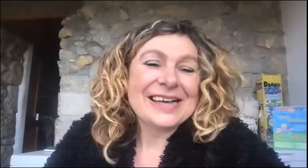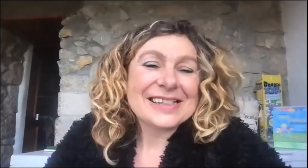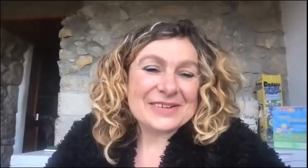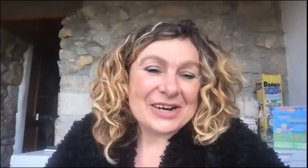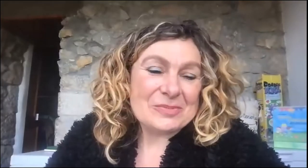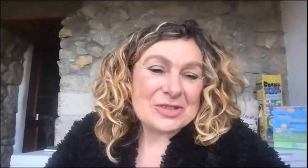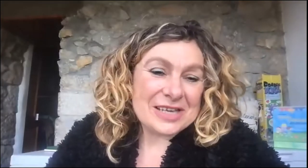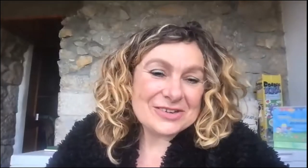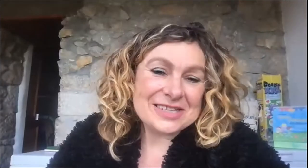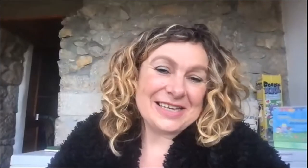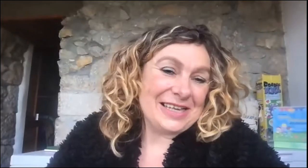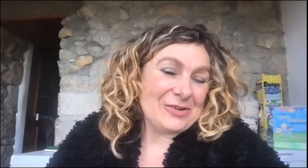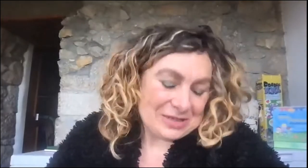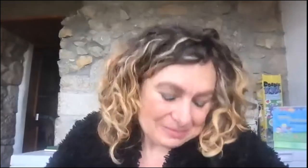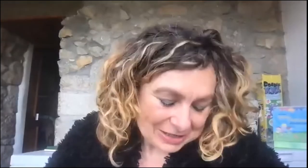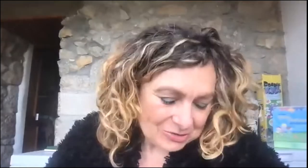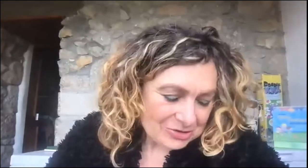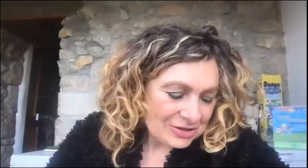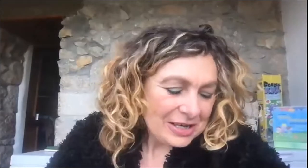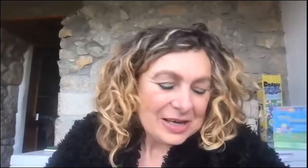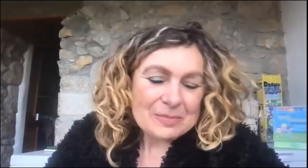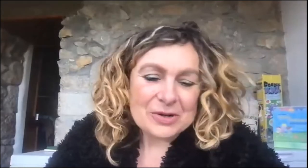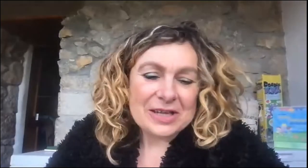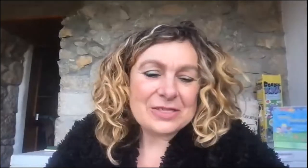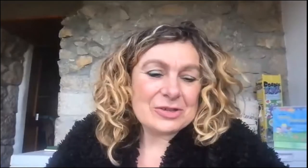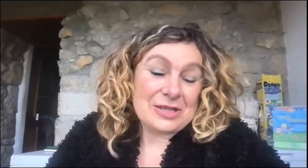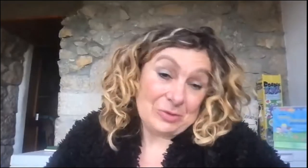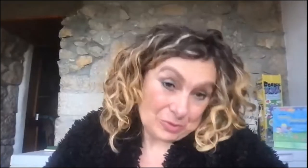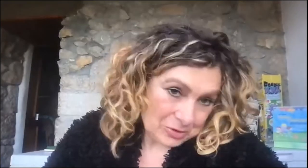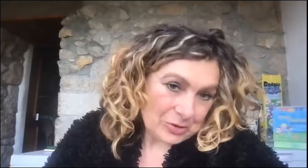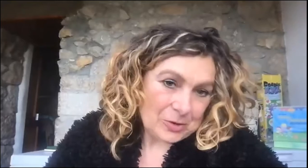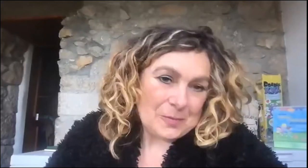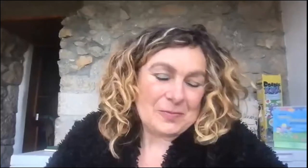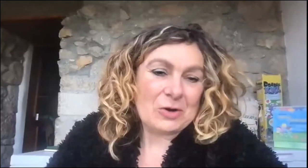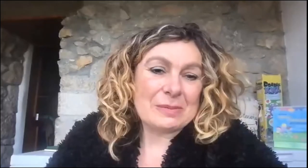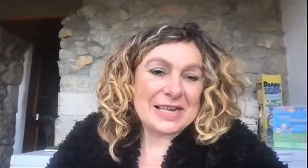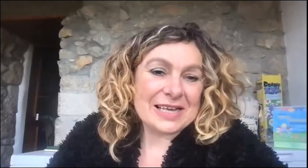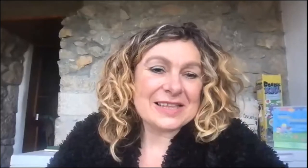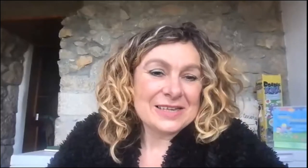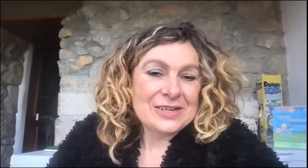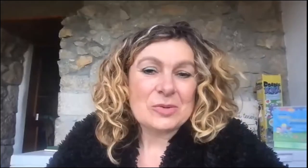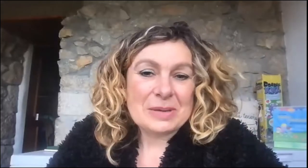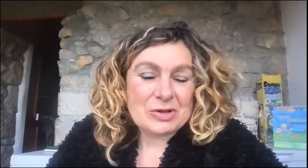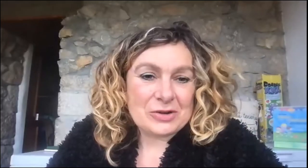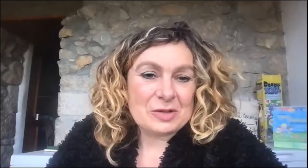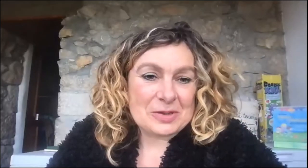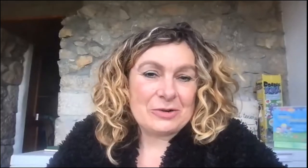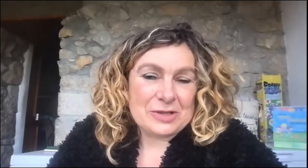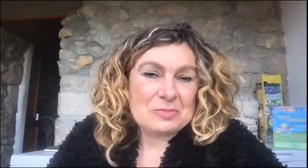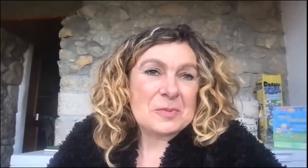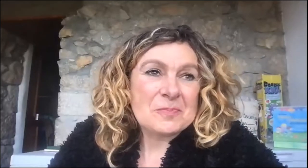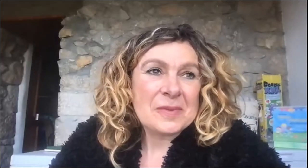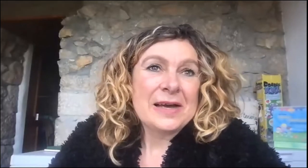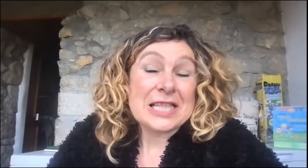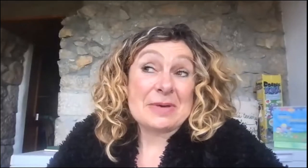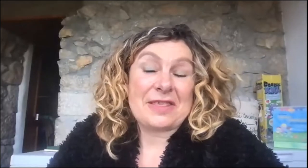también trabajo en museos y con varios proyectos y uno con familias con miembros dentro del espectro del